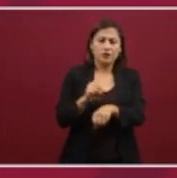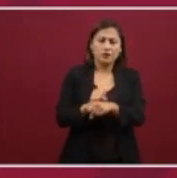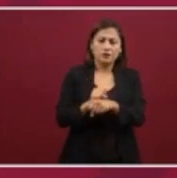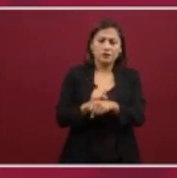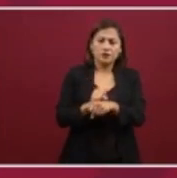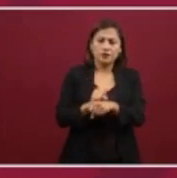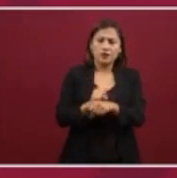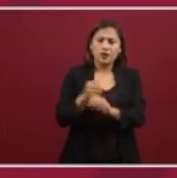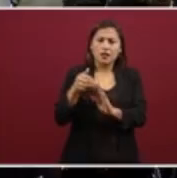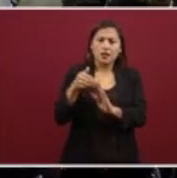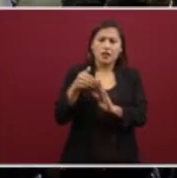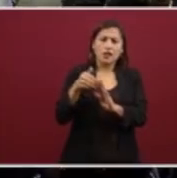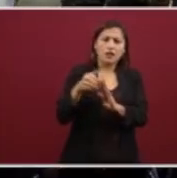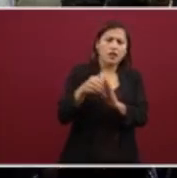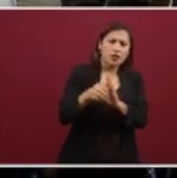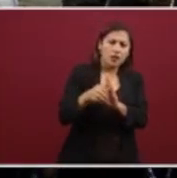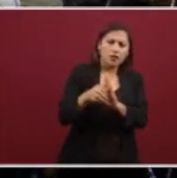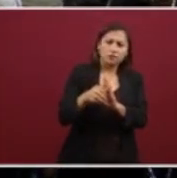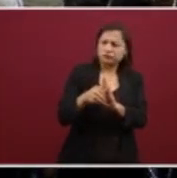significado